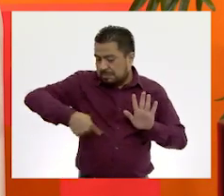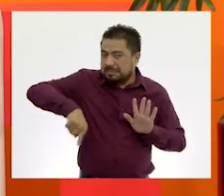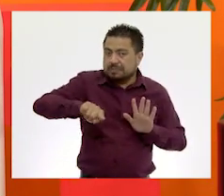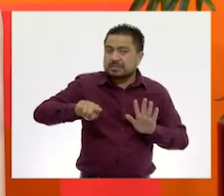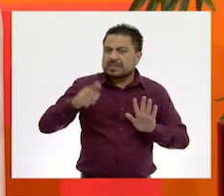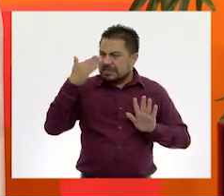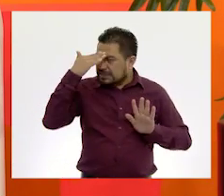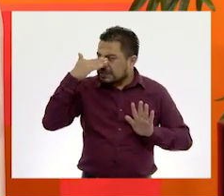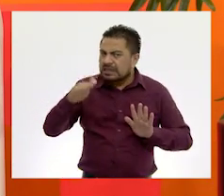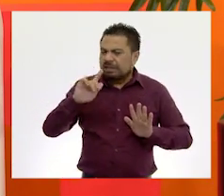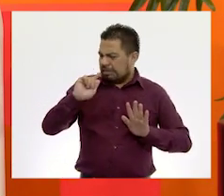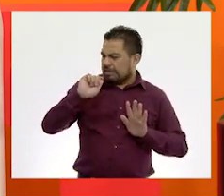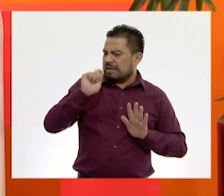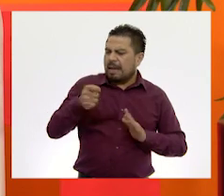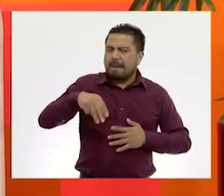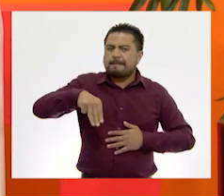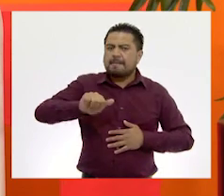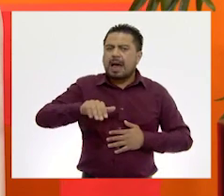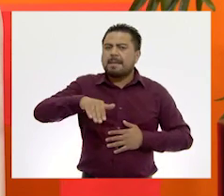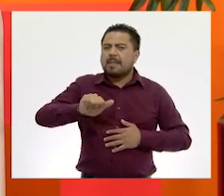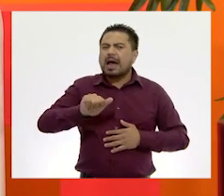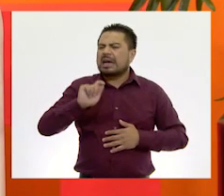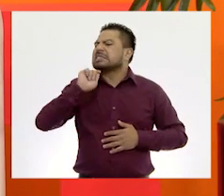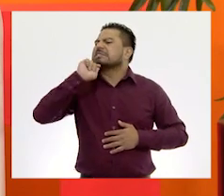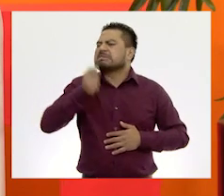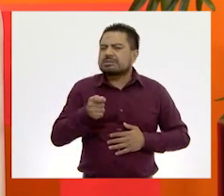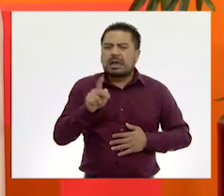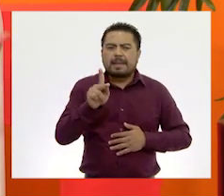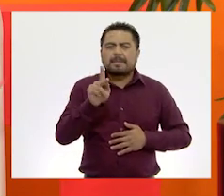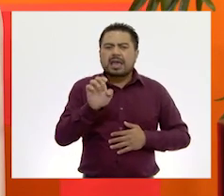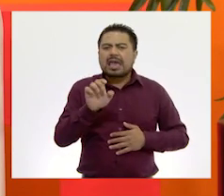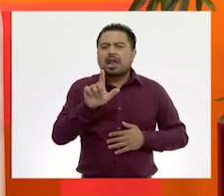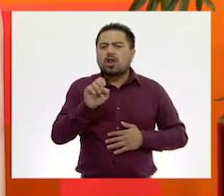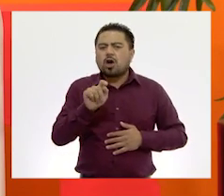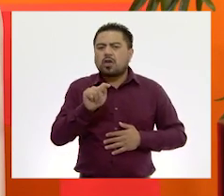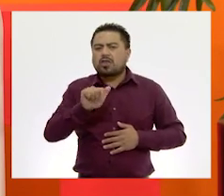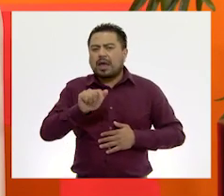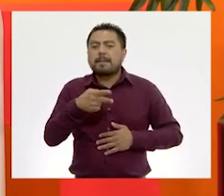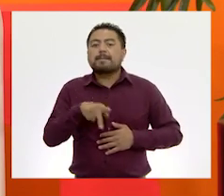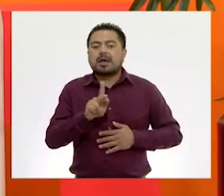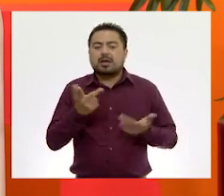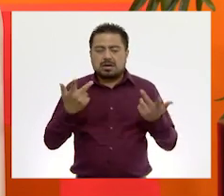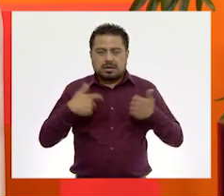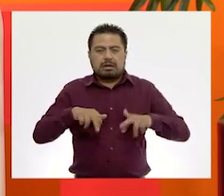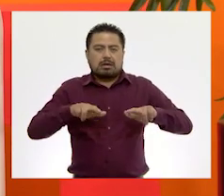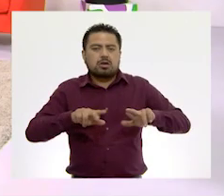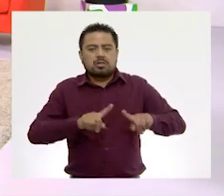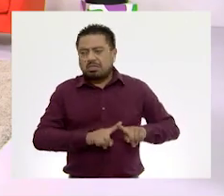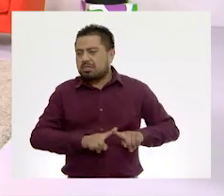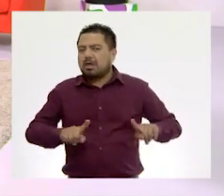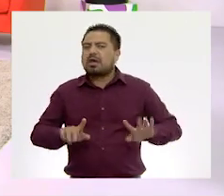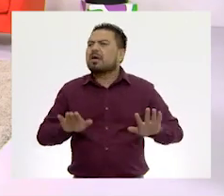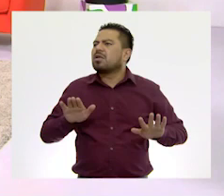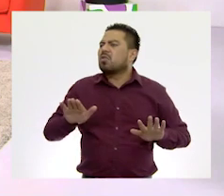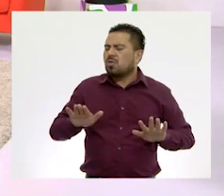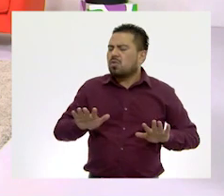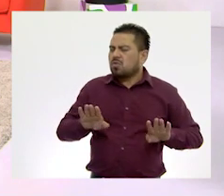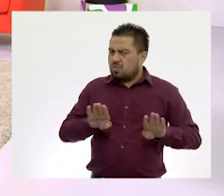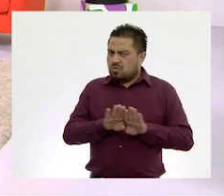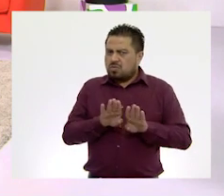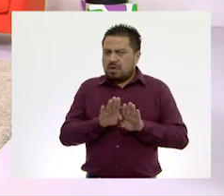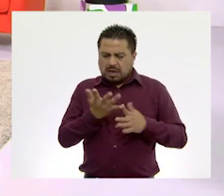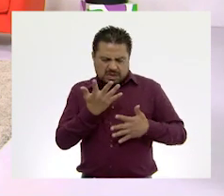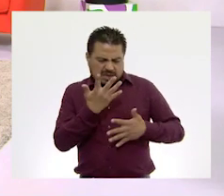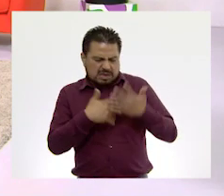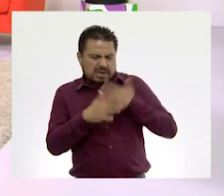ellos saben qué significa mamá y qué significa pelota, pero la representan de otra manera. Mercedes, entonces, ¿qué papel juega la